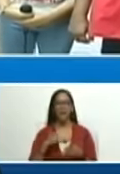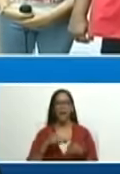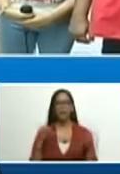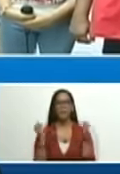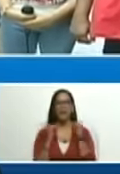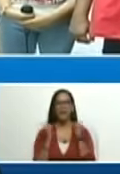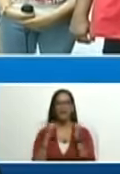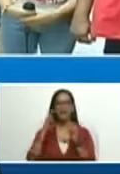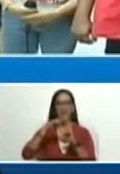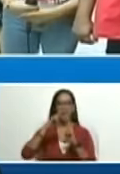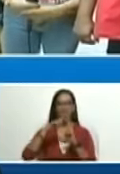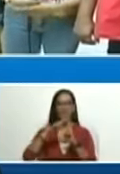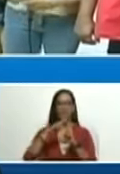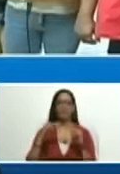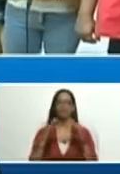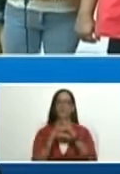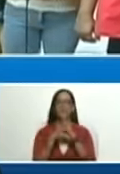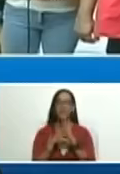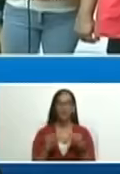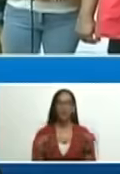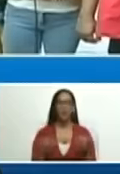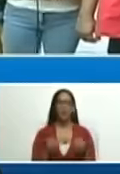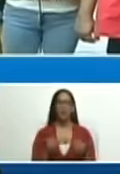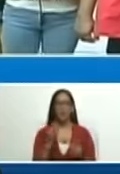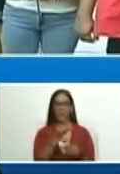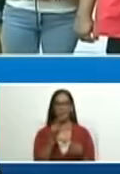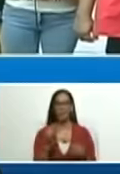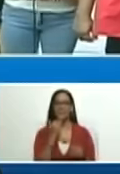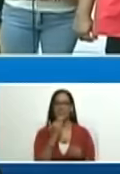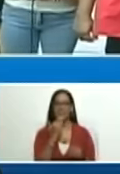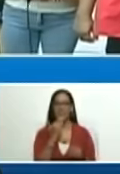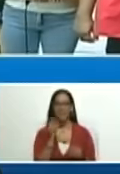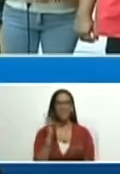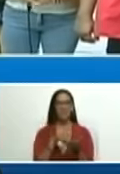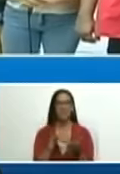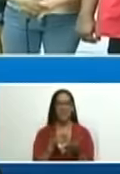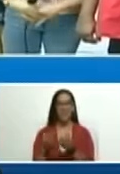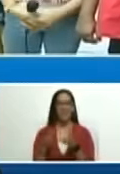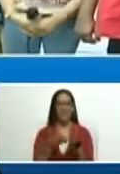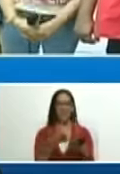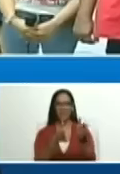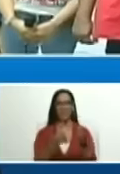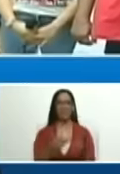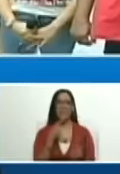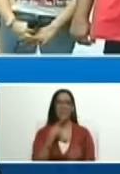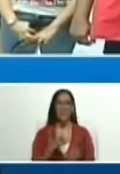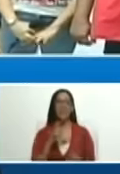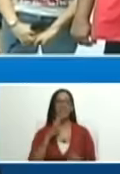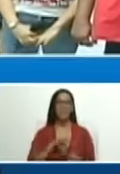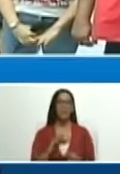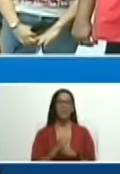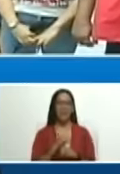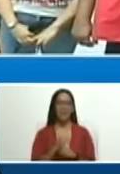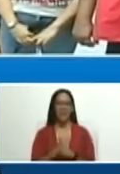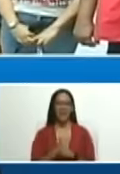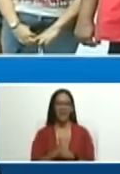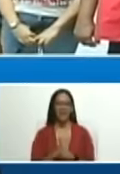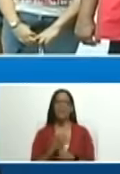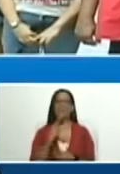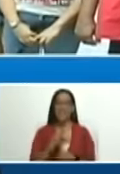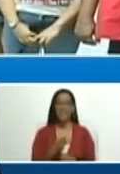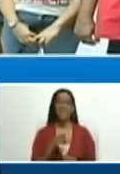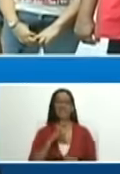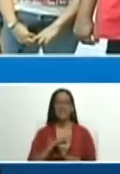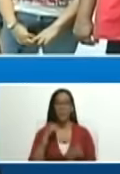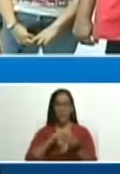Táchira y a todos los vecinos y vecinas que se aparezca en el camino. Dígale que estamos trabajando, dígale que